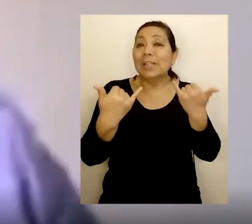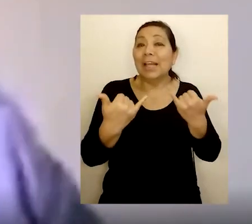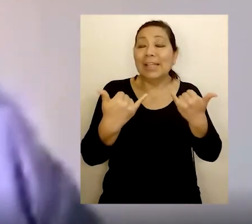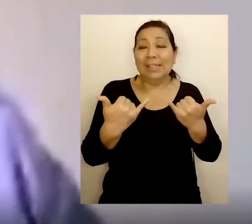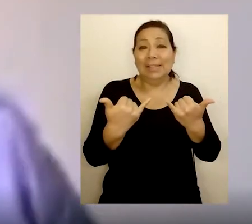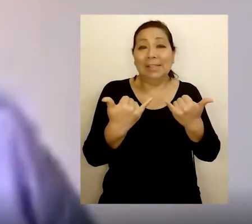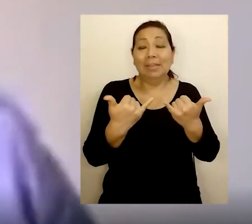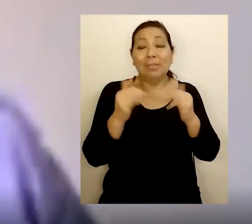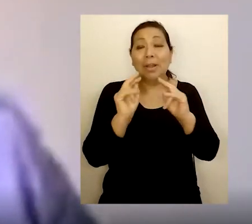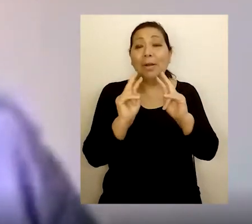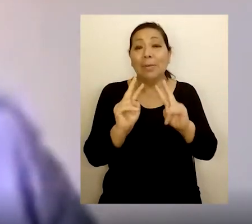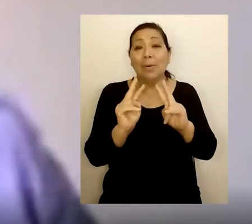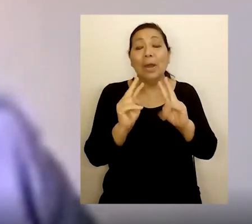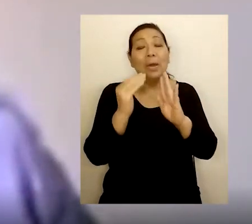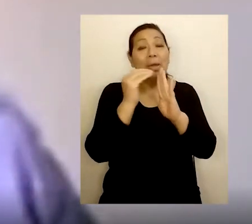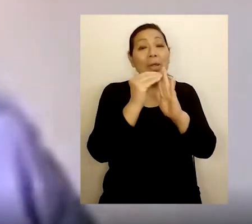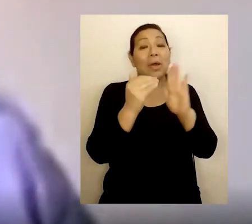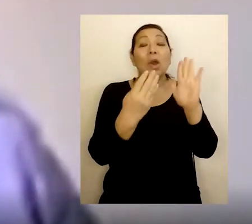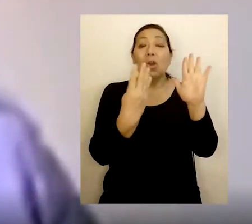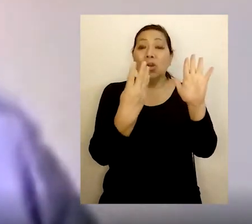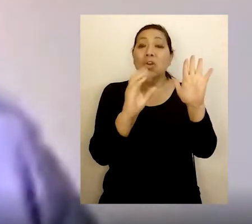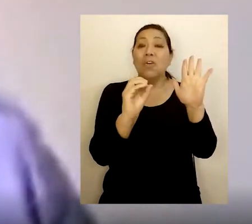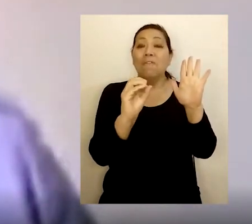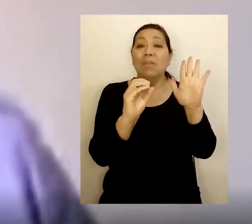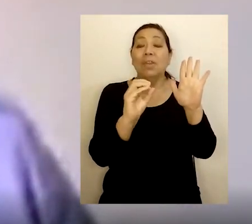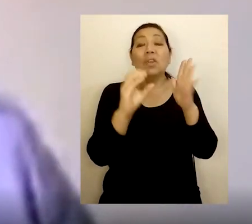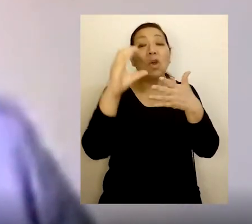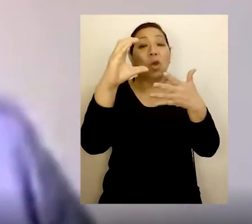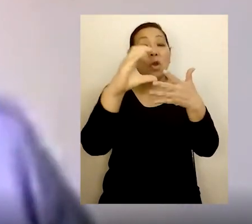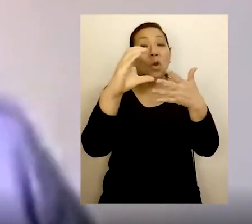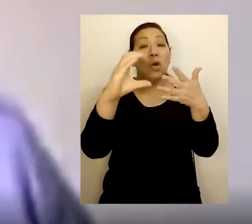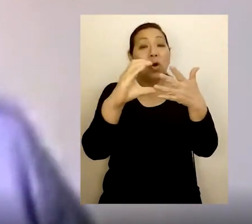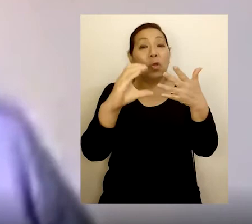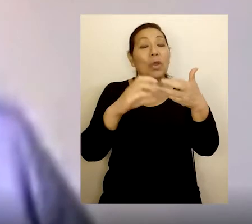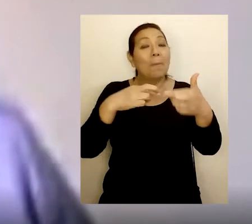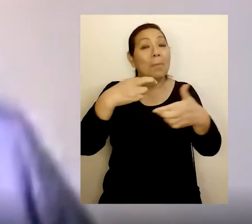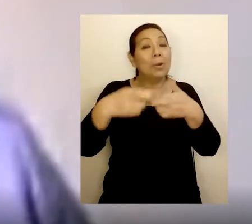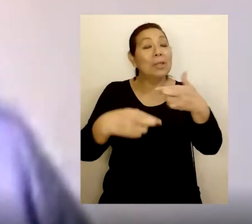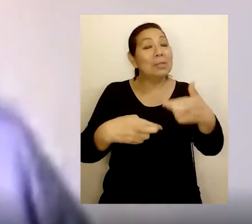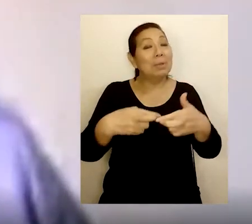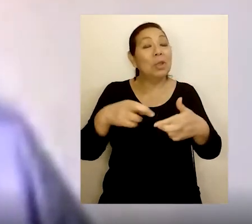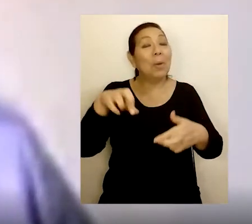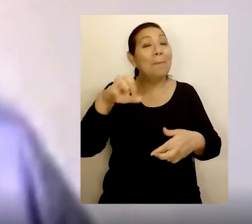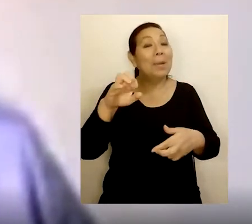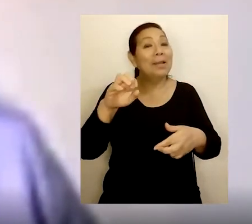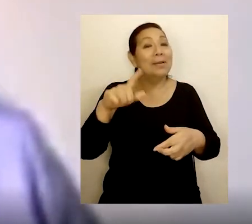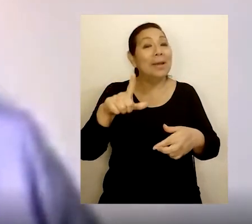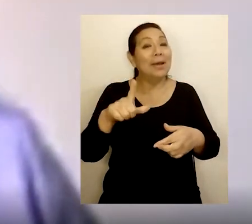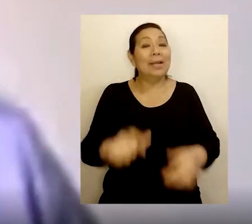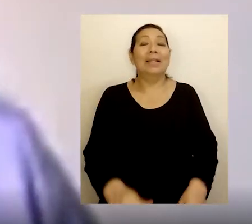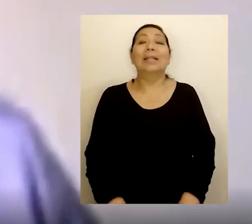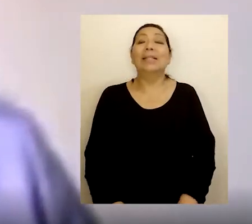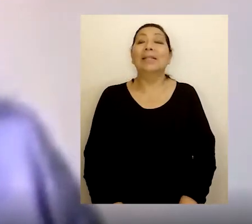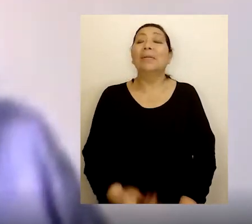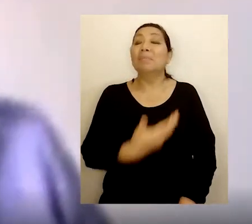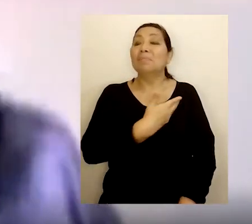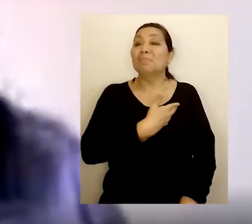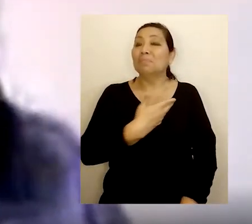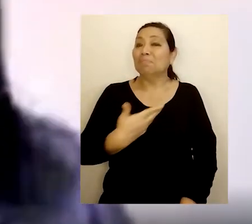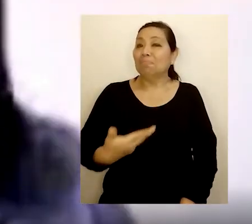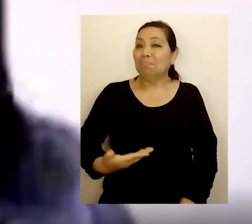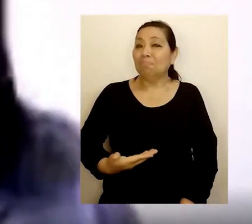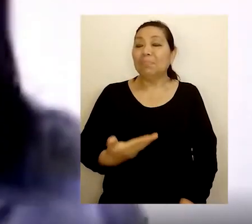se había inobservado el artículo 90 del Código de Procedimientos Penales. Al respecto, señora